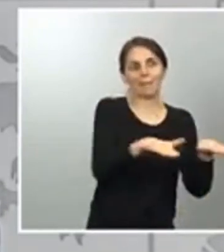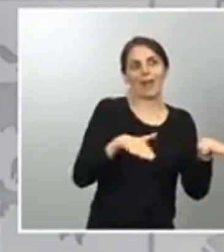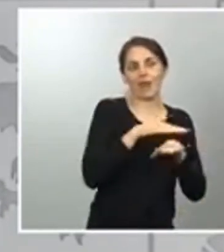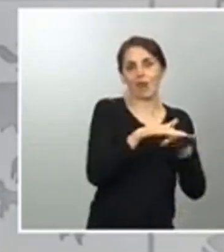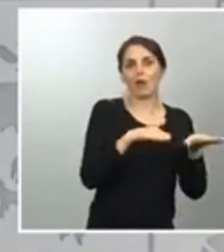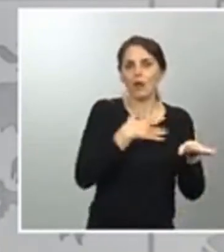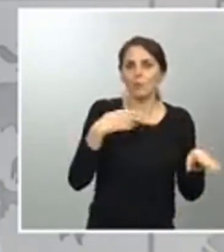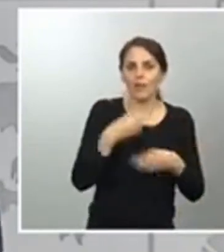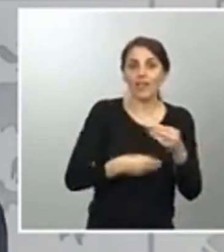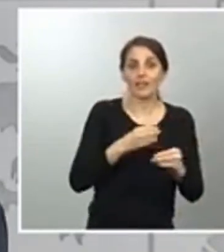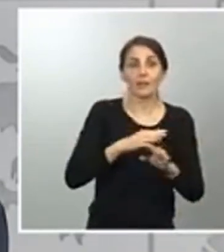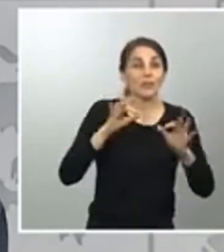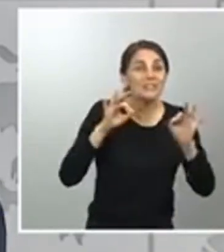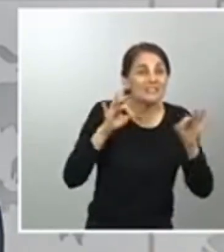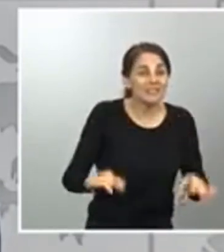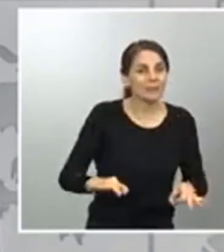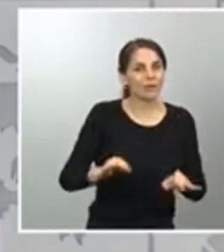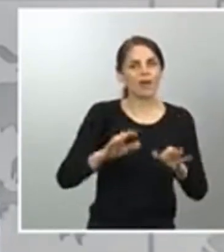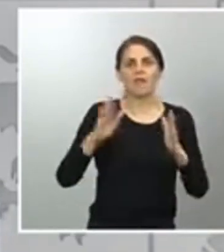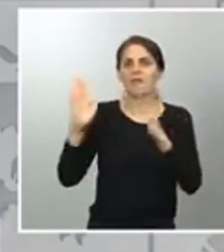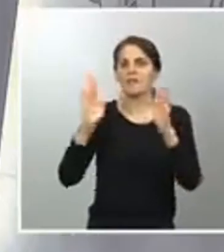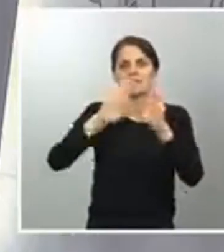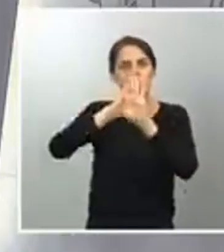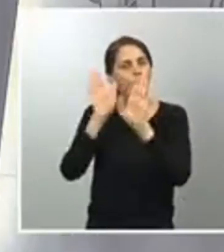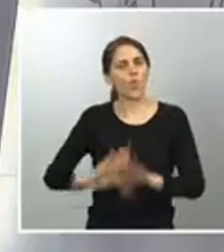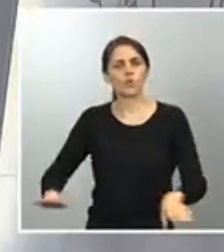nueva normalidad, no antes.